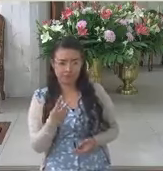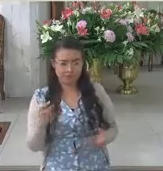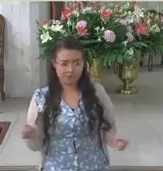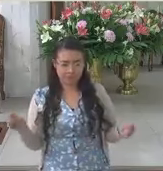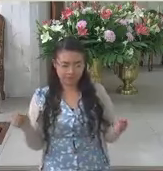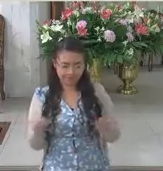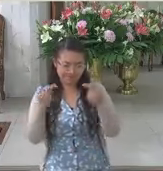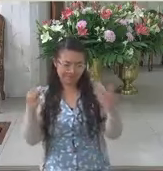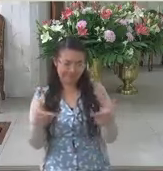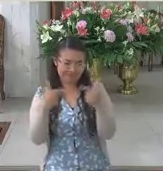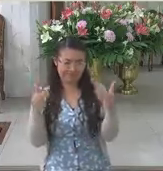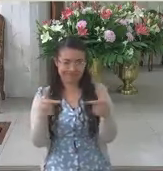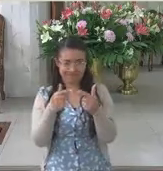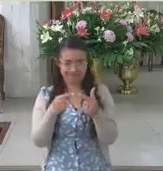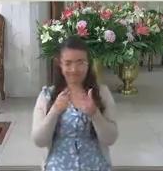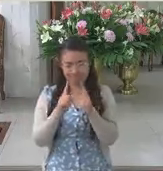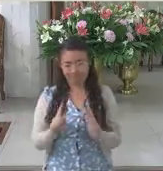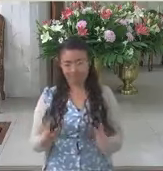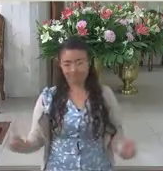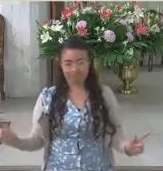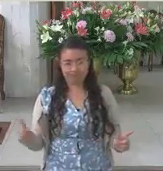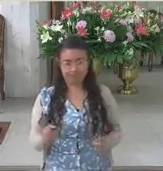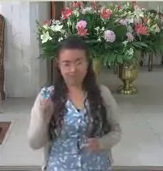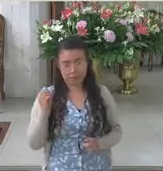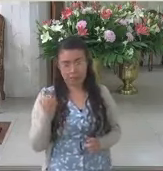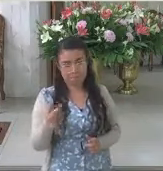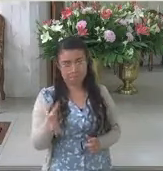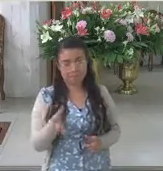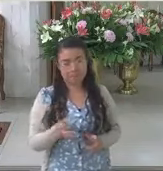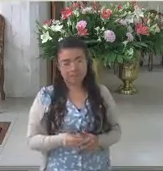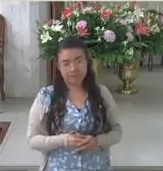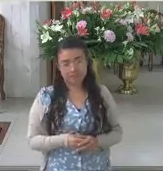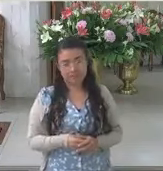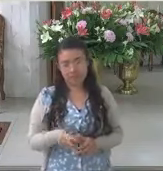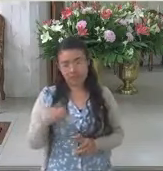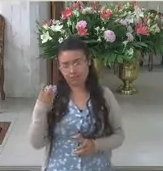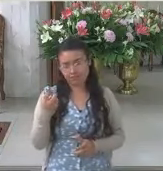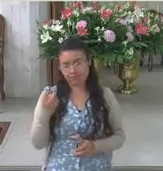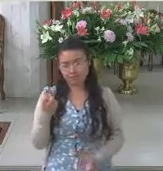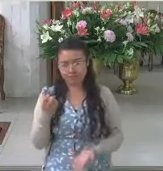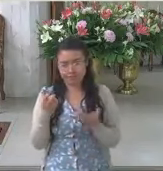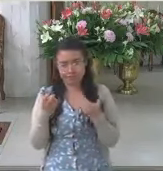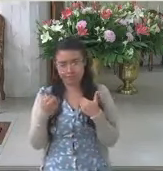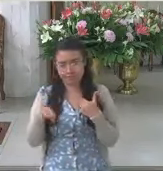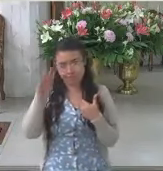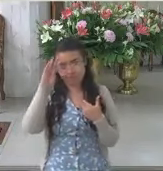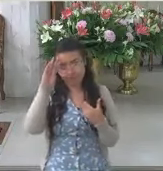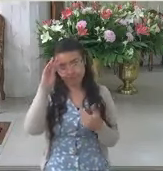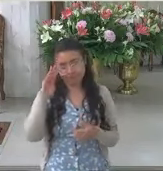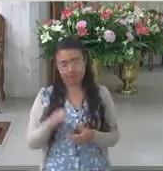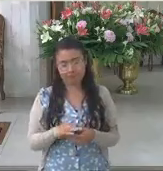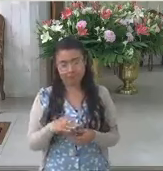fueron imprudentes No tomaron en cuenta que no se debe luchar con nuestras fuerzas no podemos